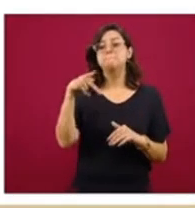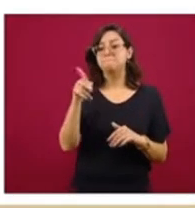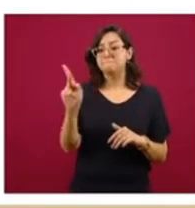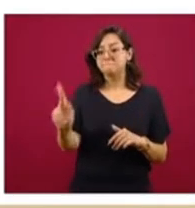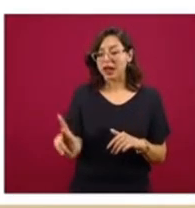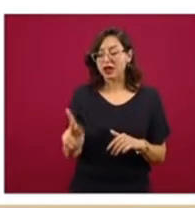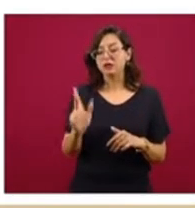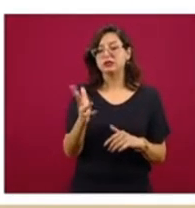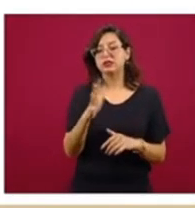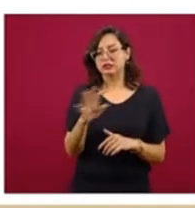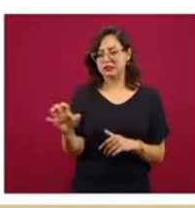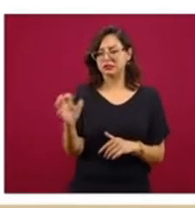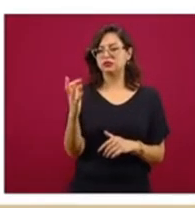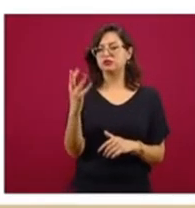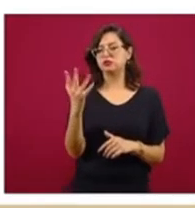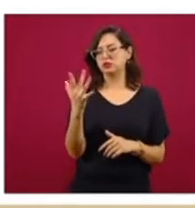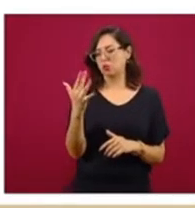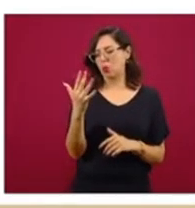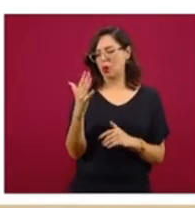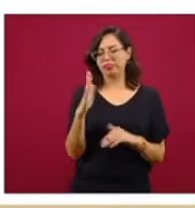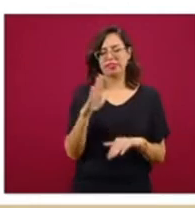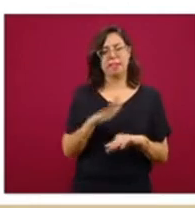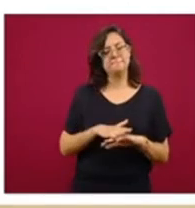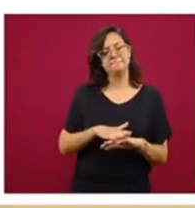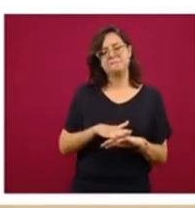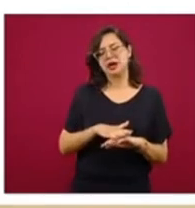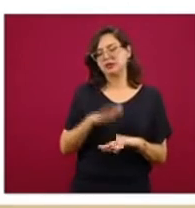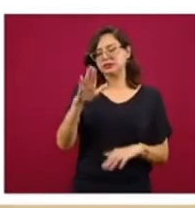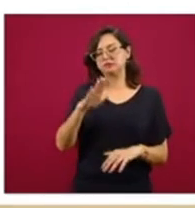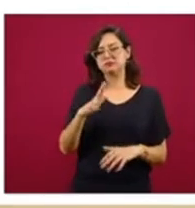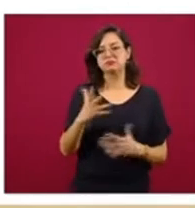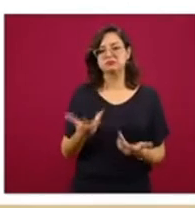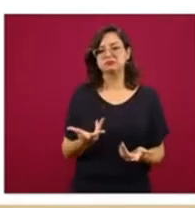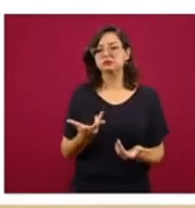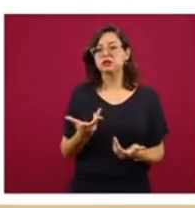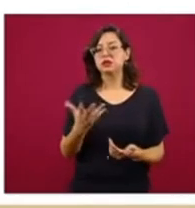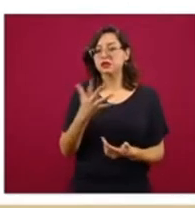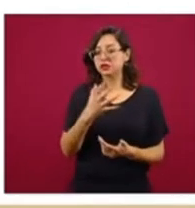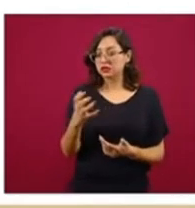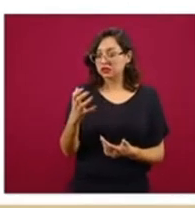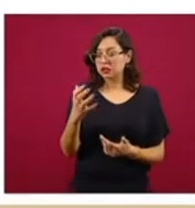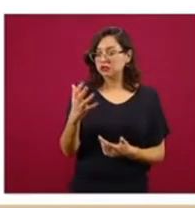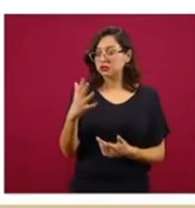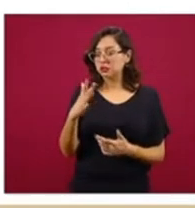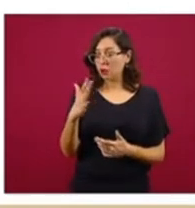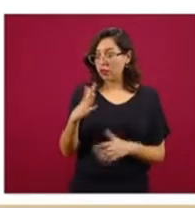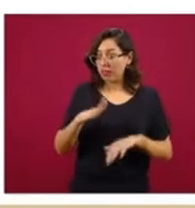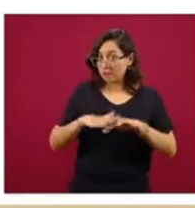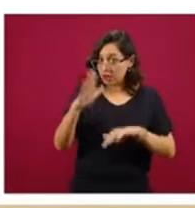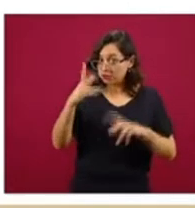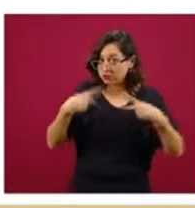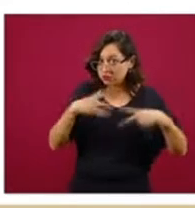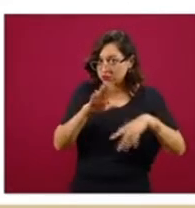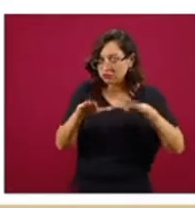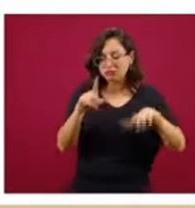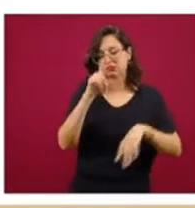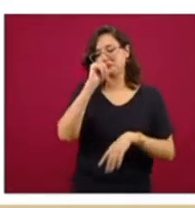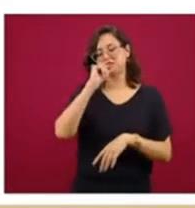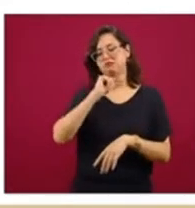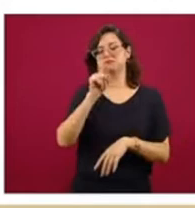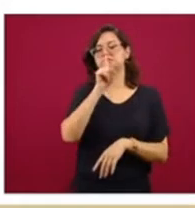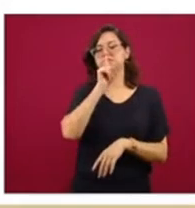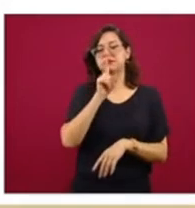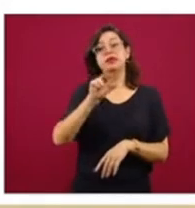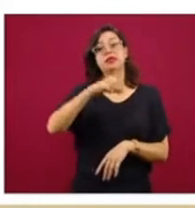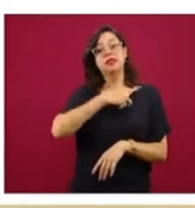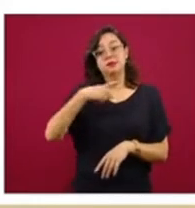más de 550 el punto máximo. No hemos pasado de 550. Recordar que algunas personas y